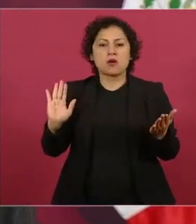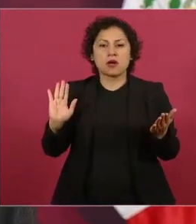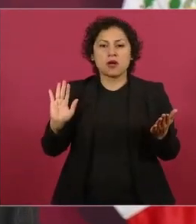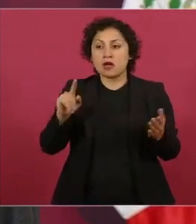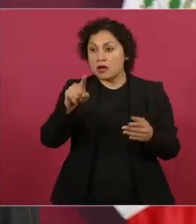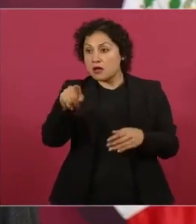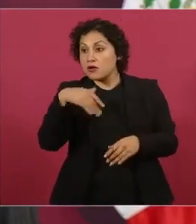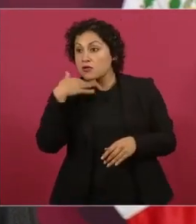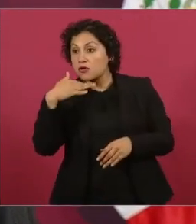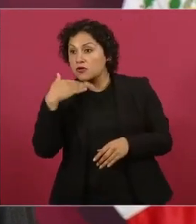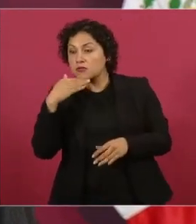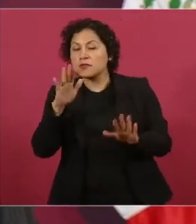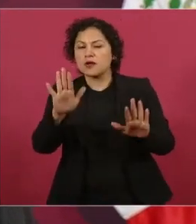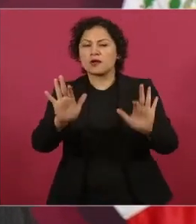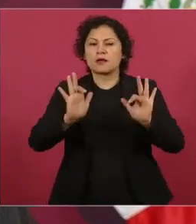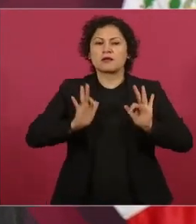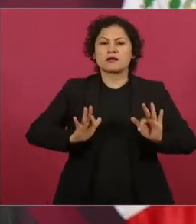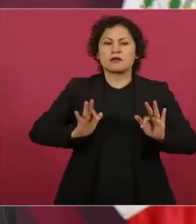bajo fianza.